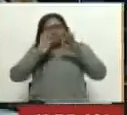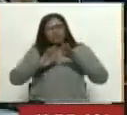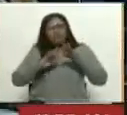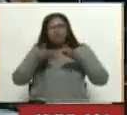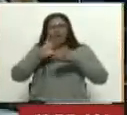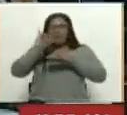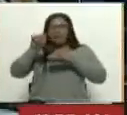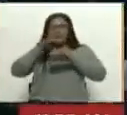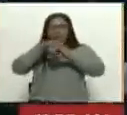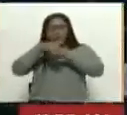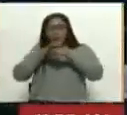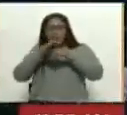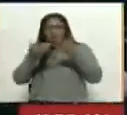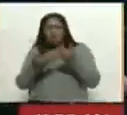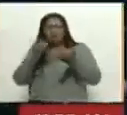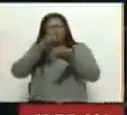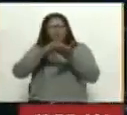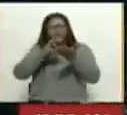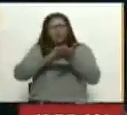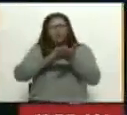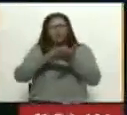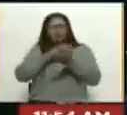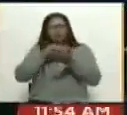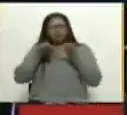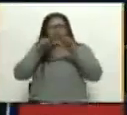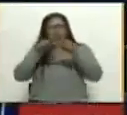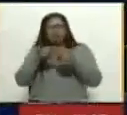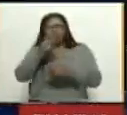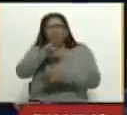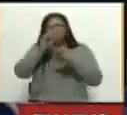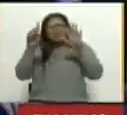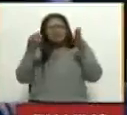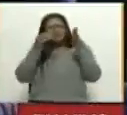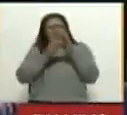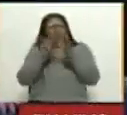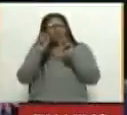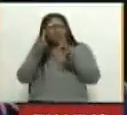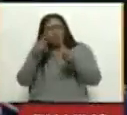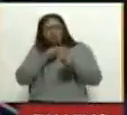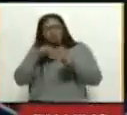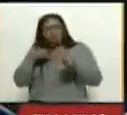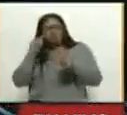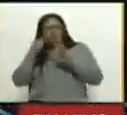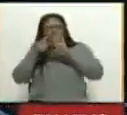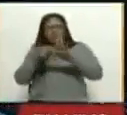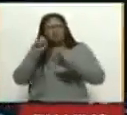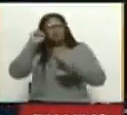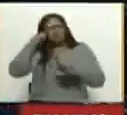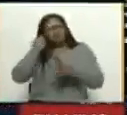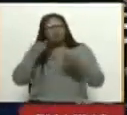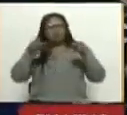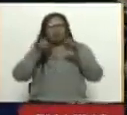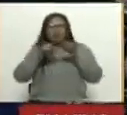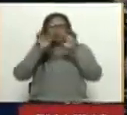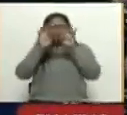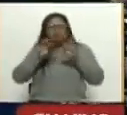gobernador del estado Miranda el despliegue más de 46,000 comunidades para recordar gracias